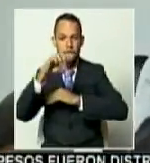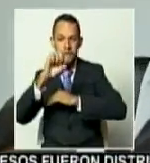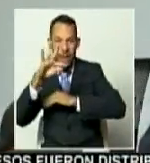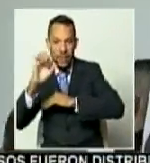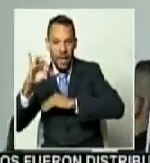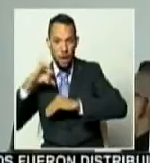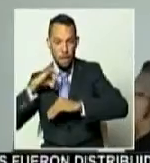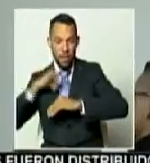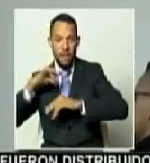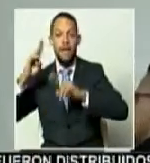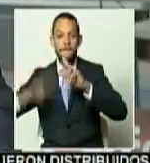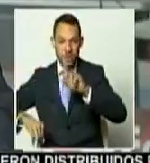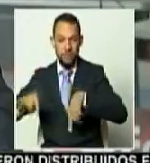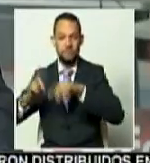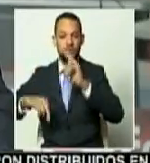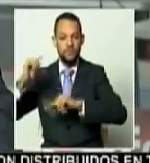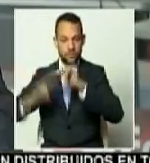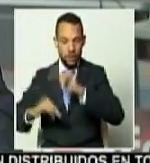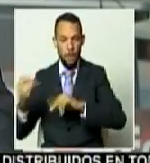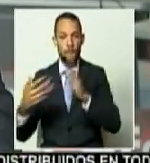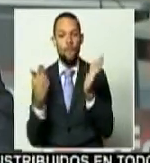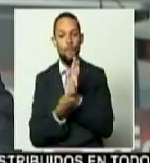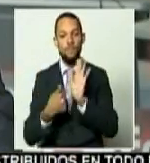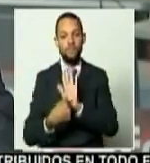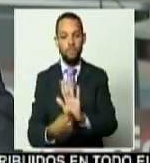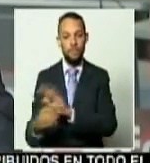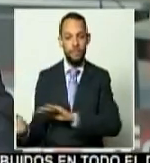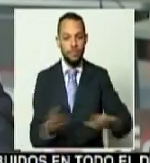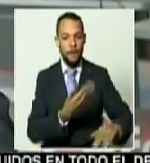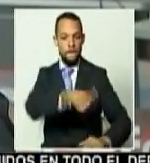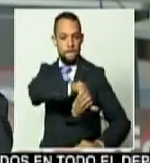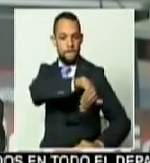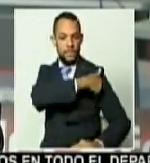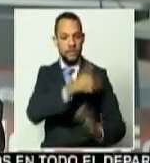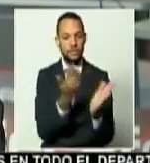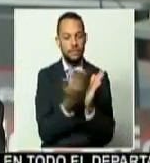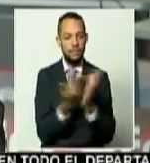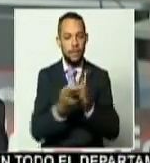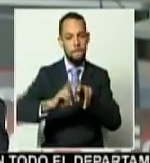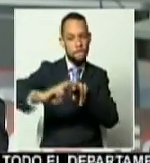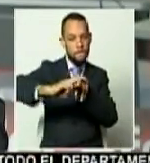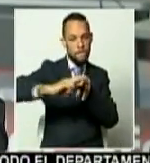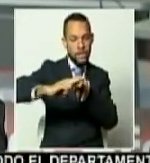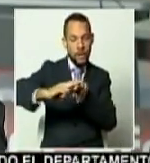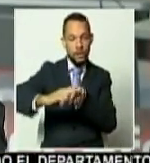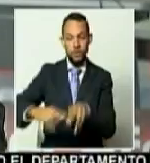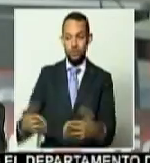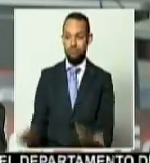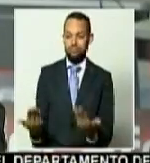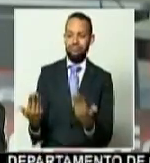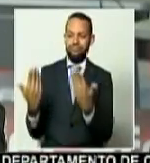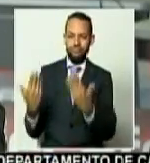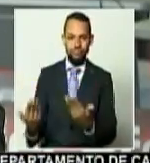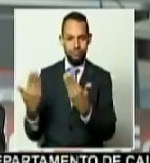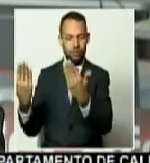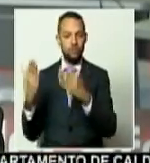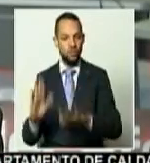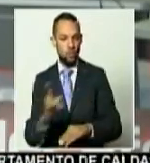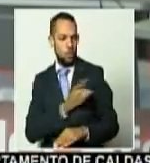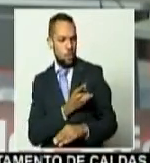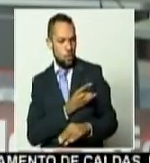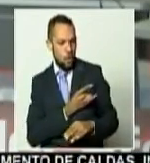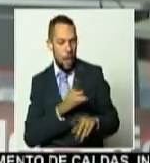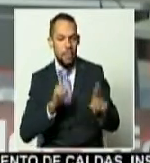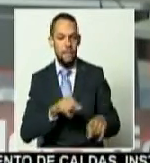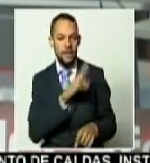presentadas hoy por el mandatario. De acuerdo con el Ministerio de Educación, Manizales es una de las ciudades que da ejemplo en la implementación de los planes de